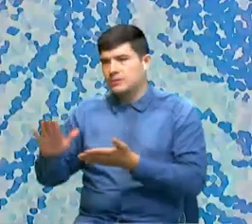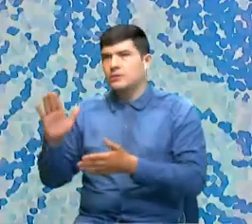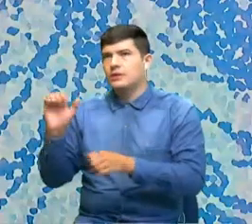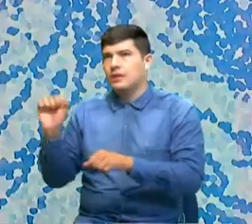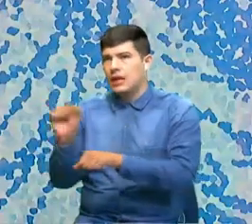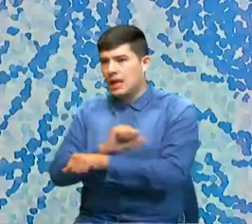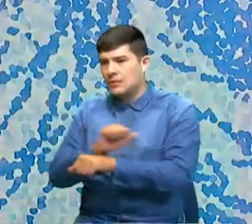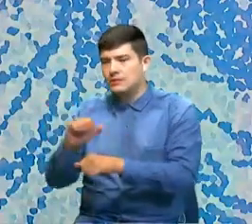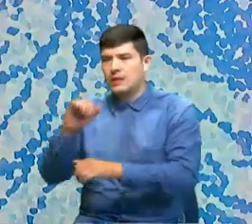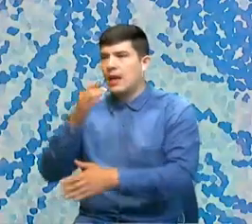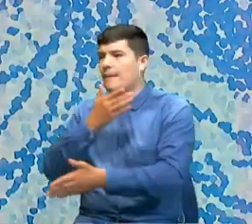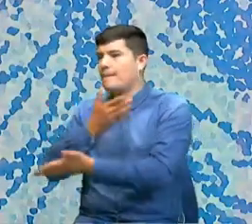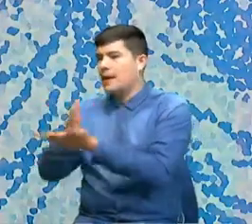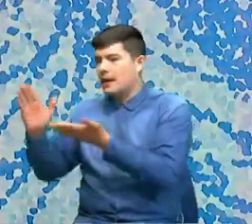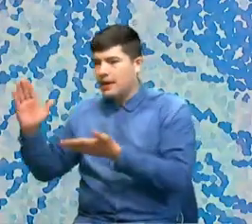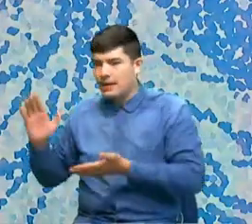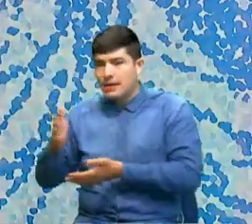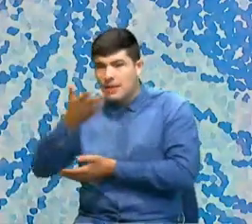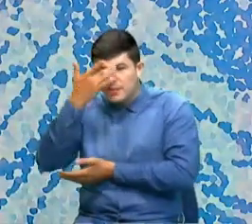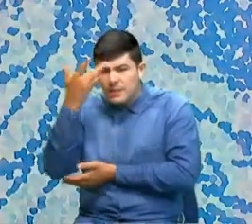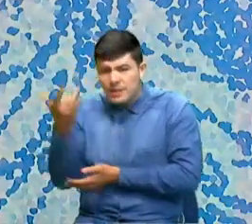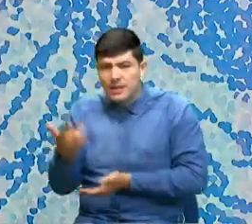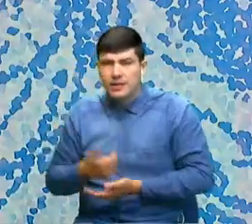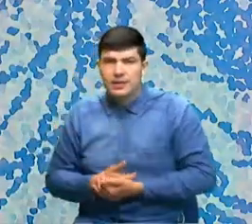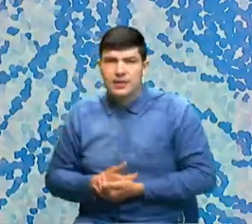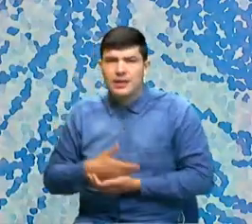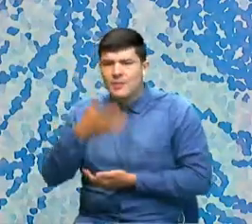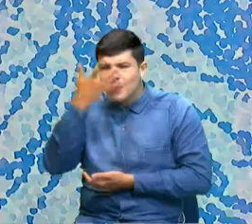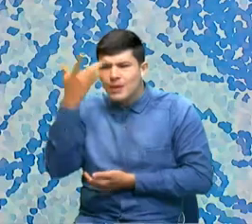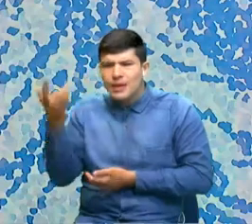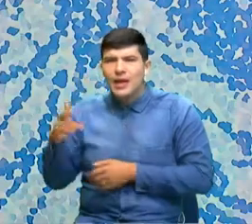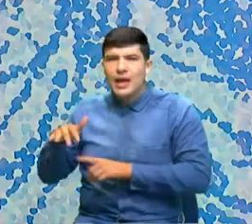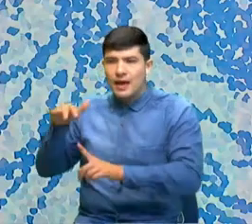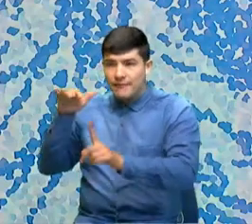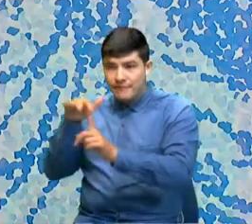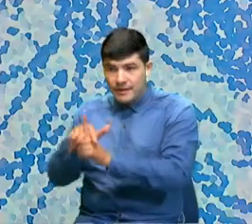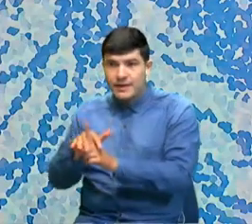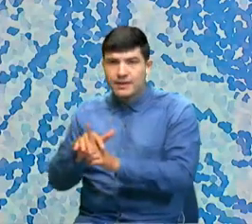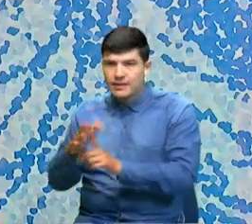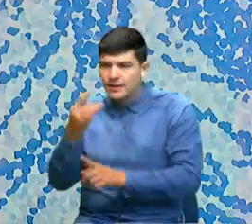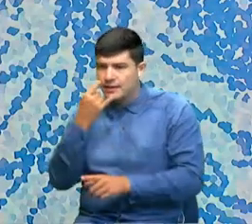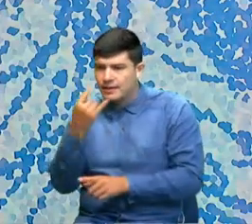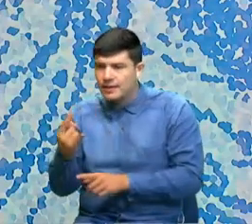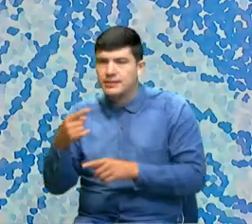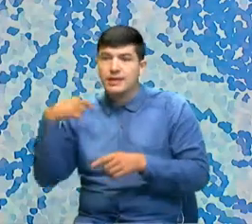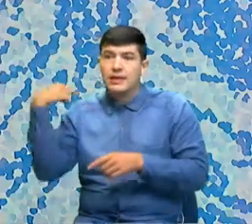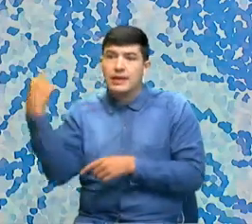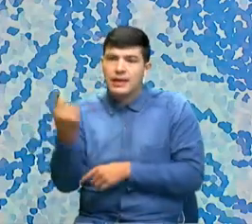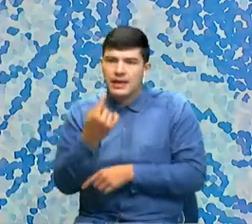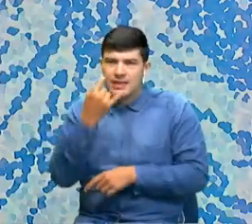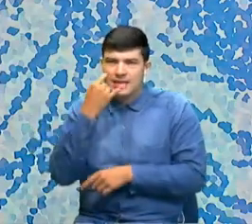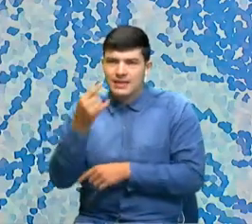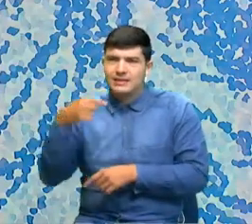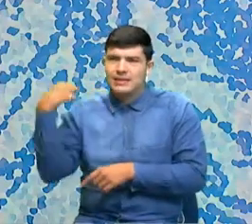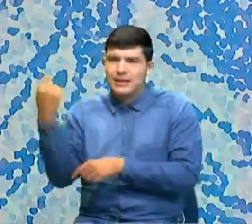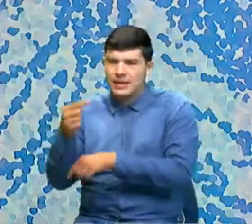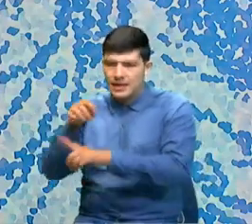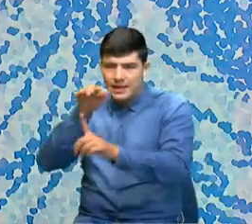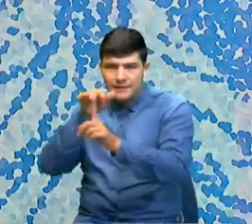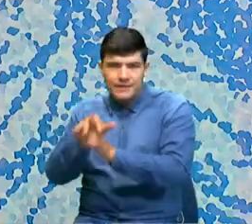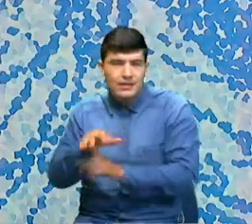Ok. Porque estaríamos no solo afectando el interés colectivo, y sabemos